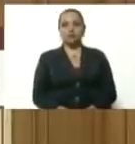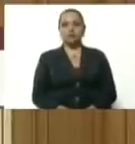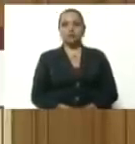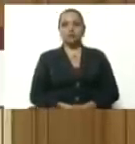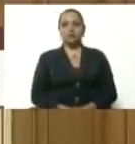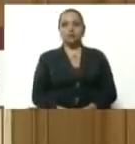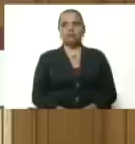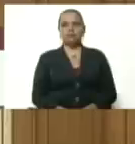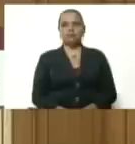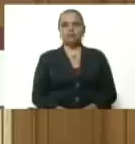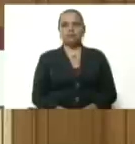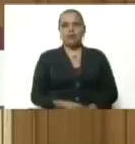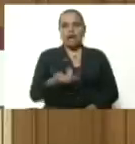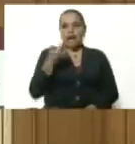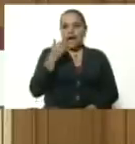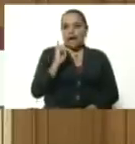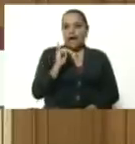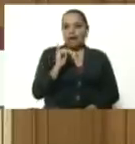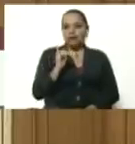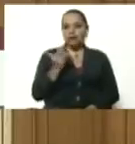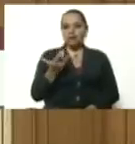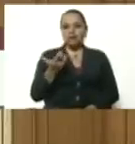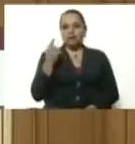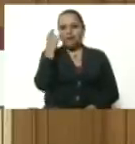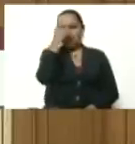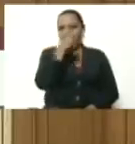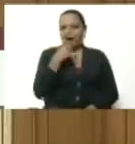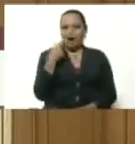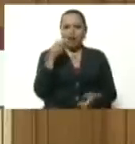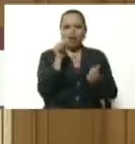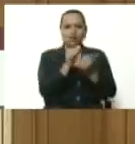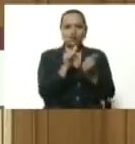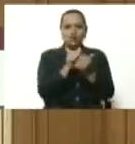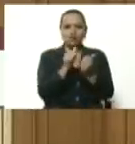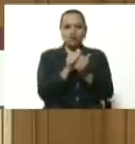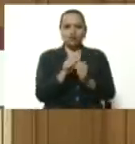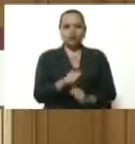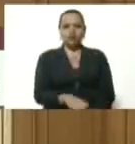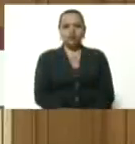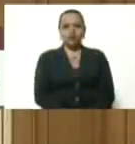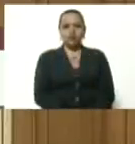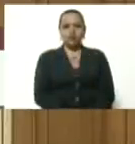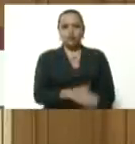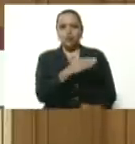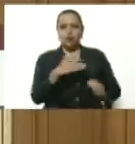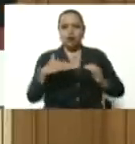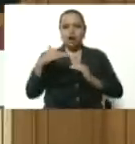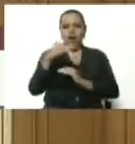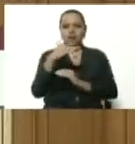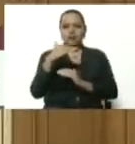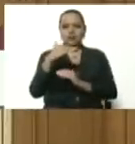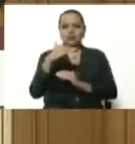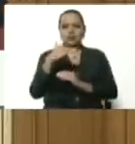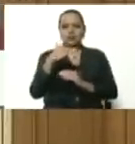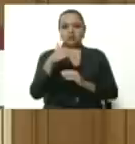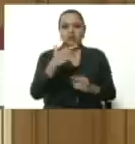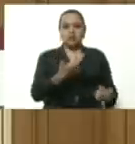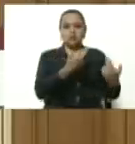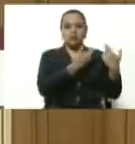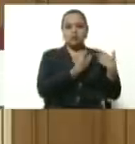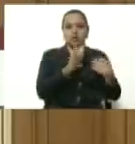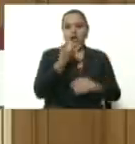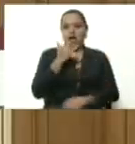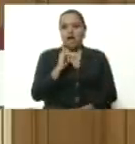tuvo el descaro este alto representante. Los altos representantes tienen algo contra Venezuela, ¿no? No sé, parece que le pusieran gringolas